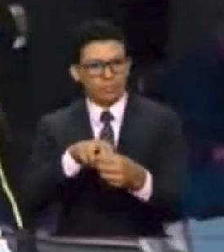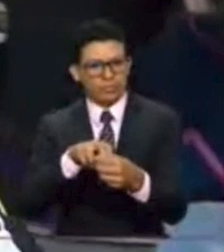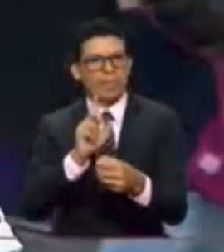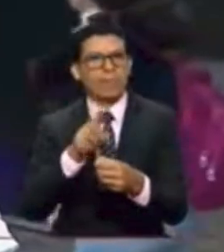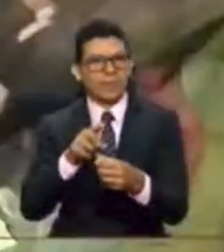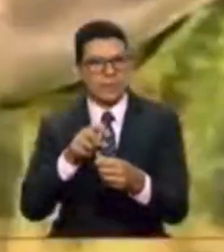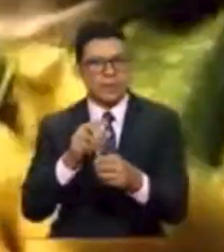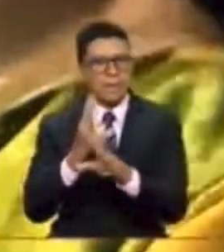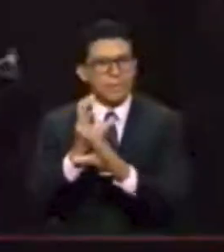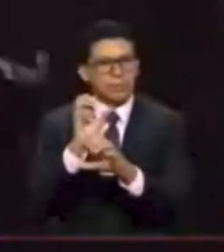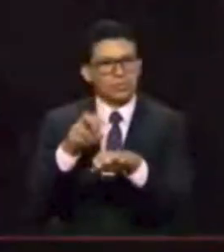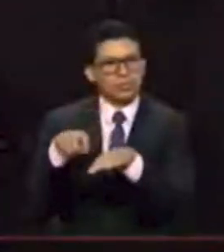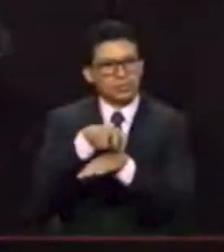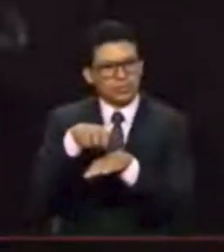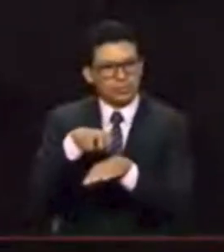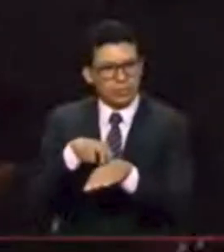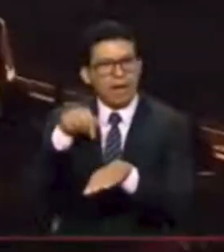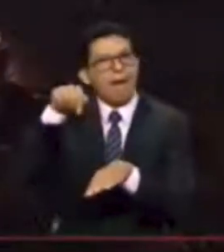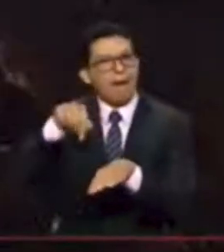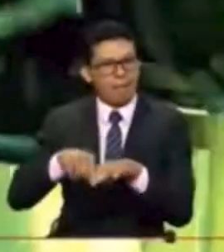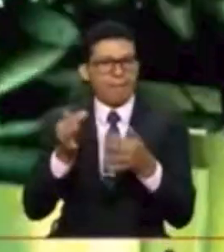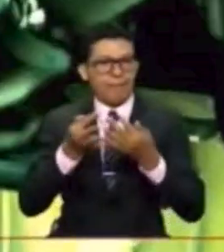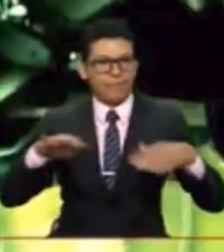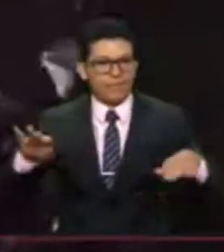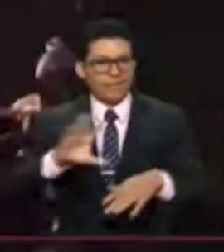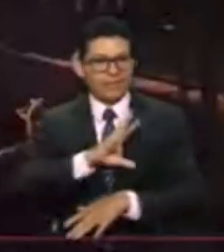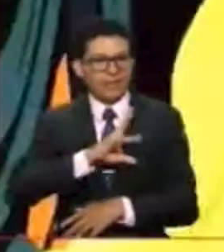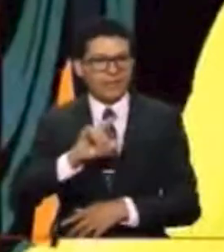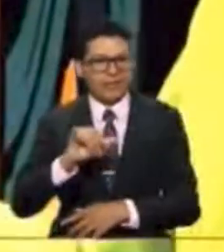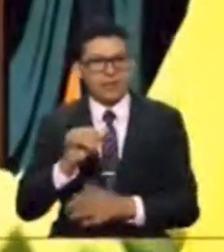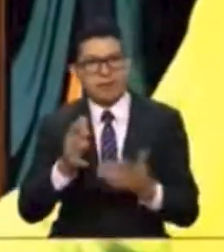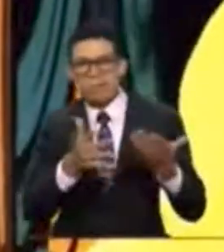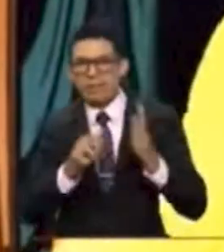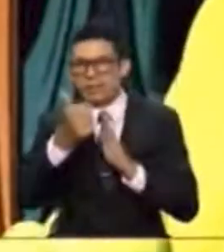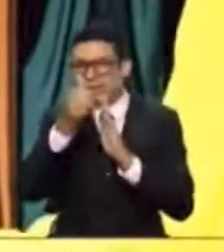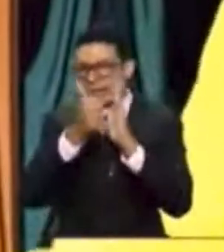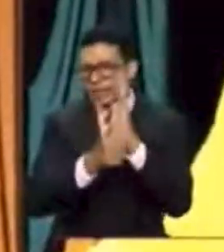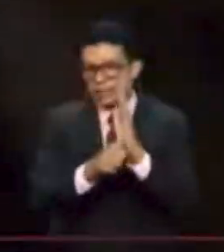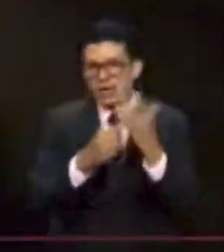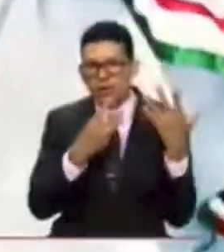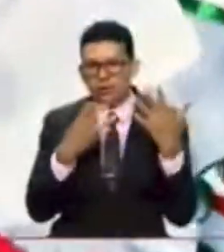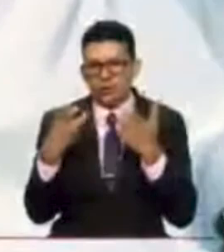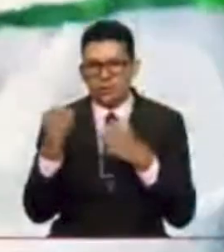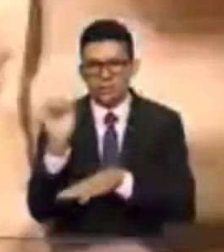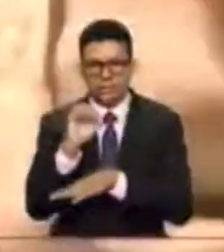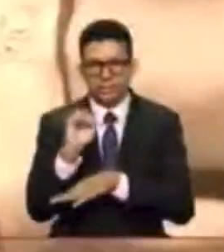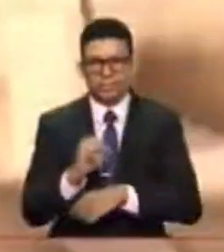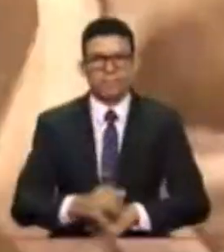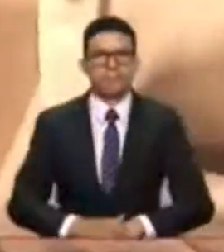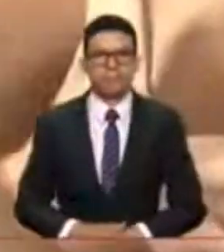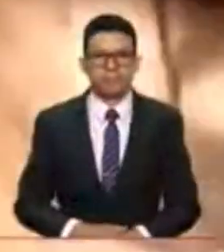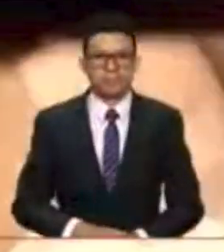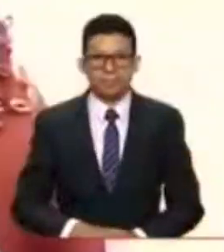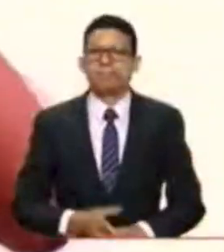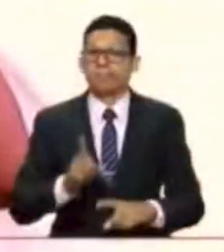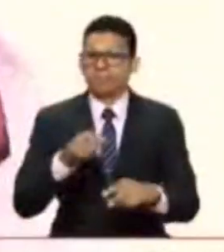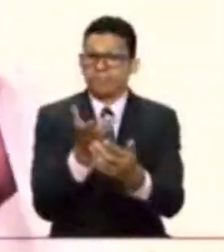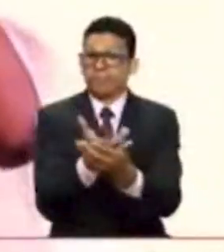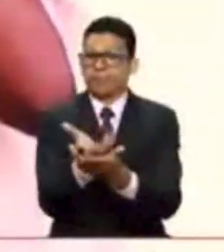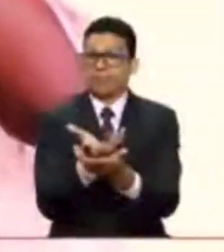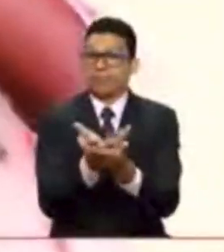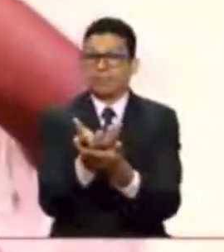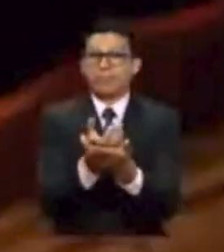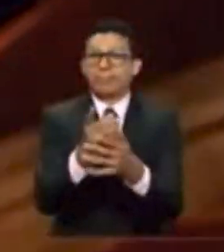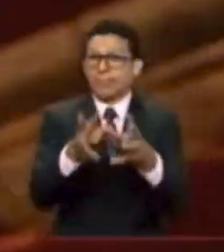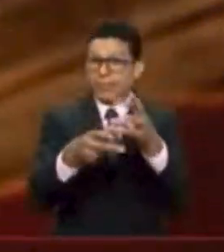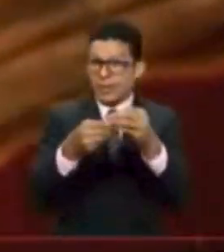pasajeros por carretera por esta terminal de transporte de Cali, en unos 10.800 vehículos. Bueno, y también esas recomendaciones que se le hacen